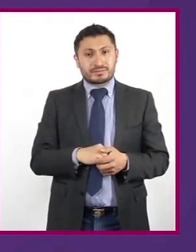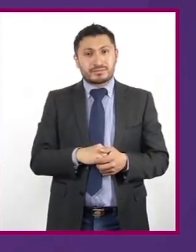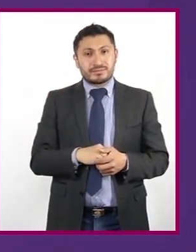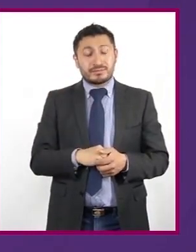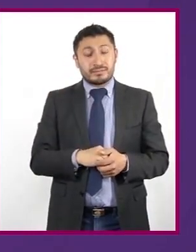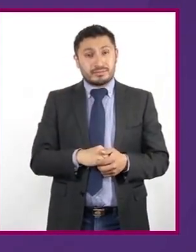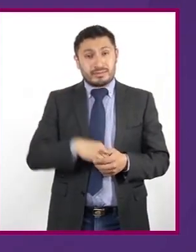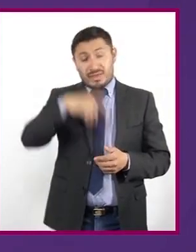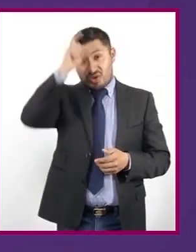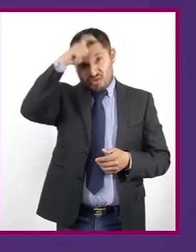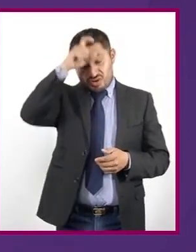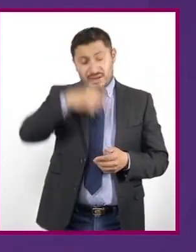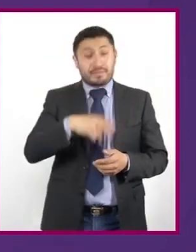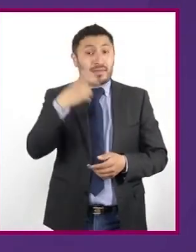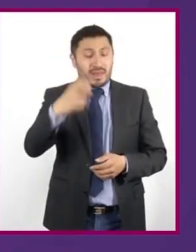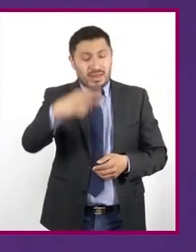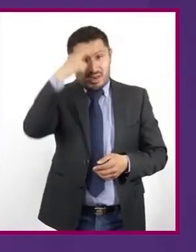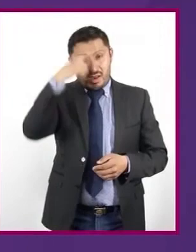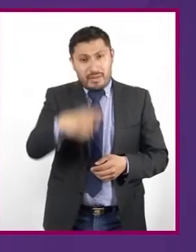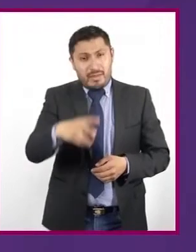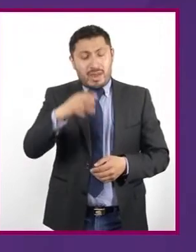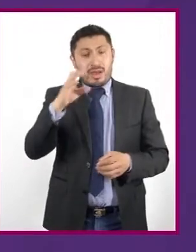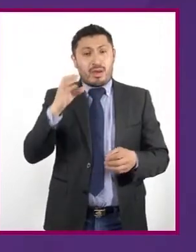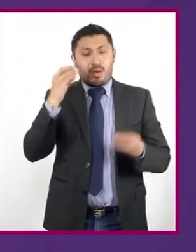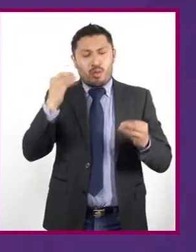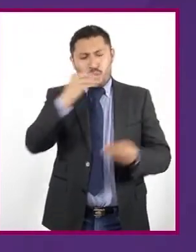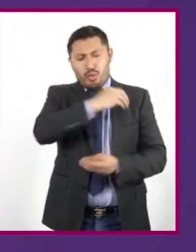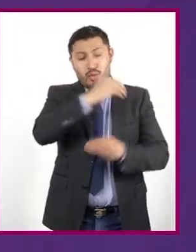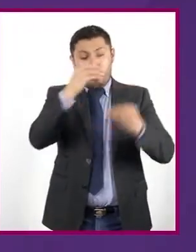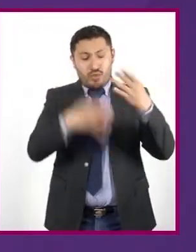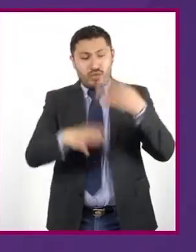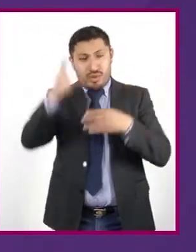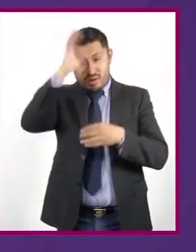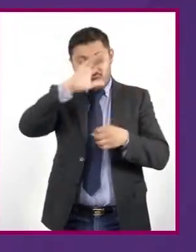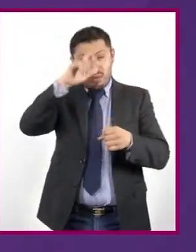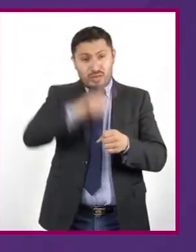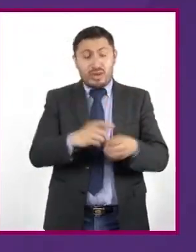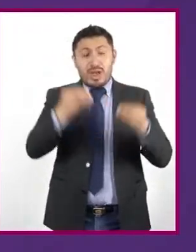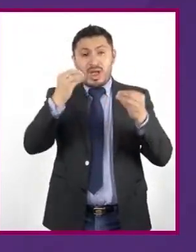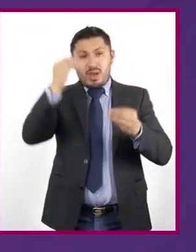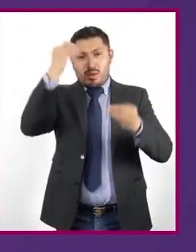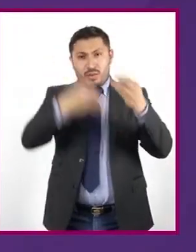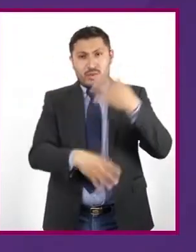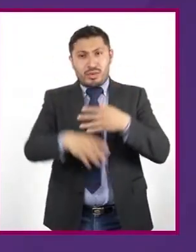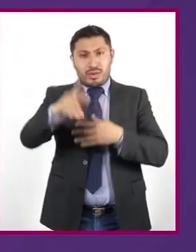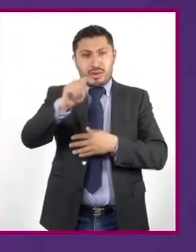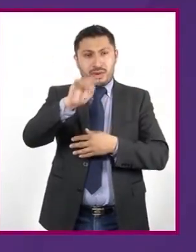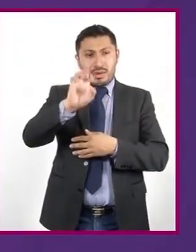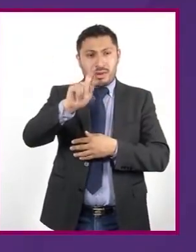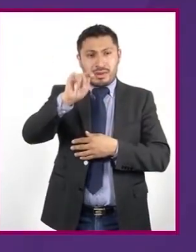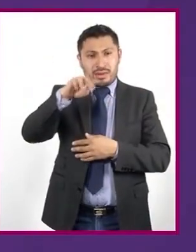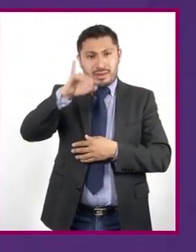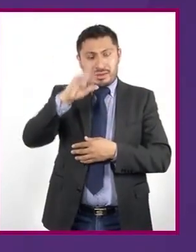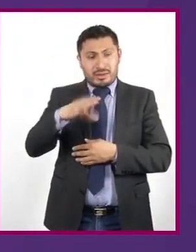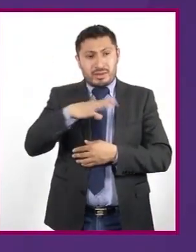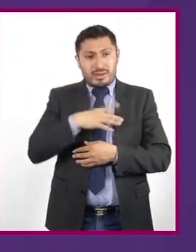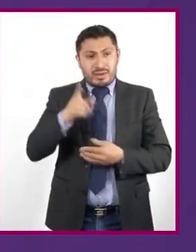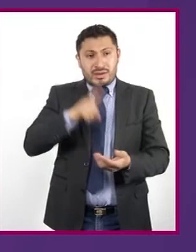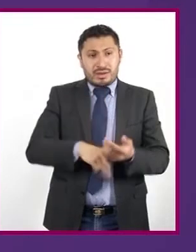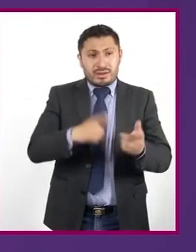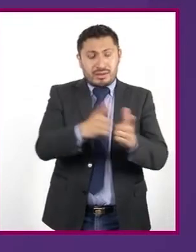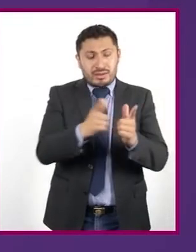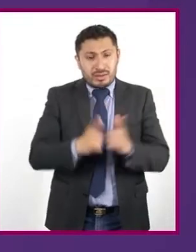Por eso, México, además de ser multicultural, es pluriétnico, porque integra en su territorio a grupos diversos.